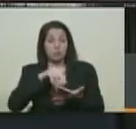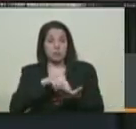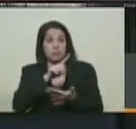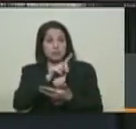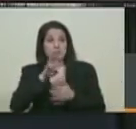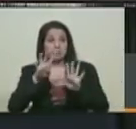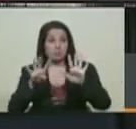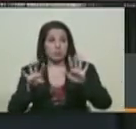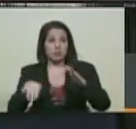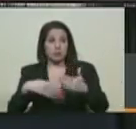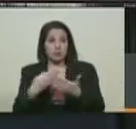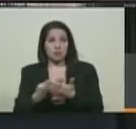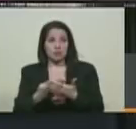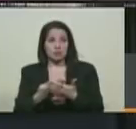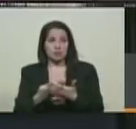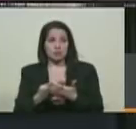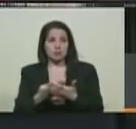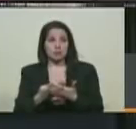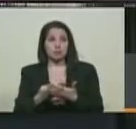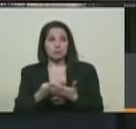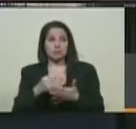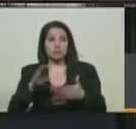2019-2025? ¿Quién? ¿La oligarquía?